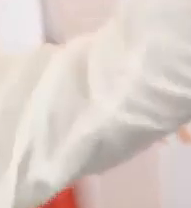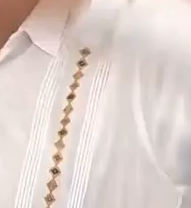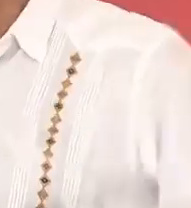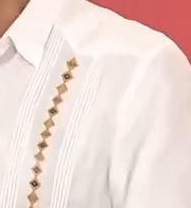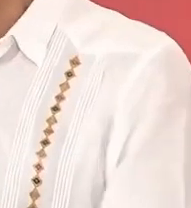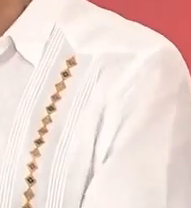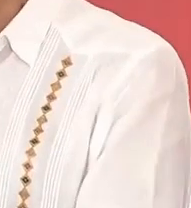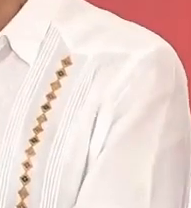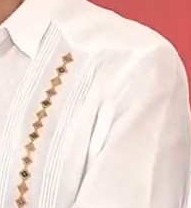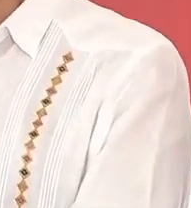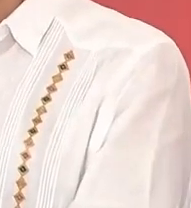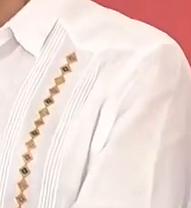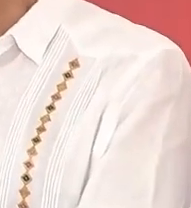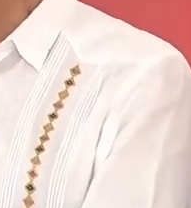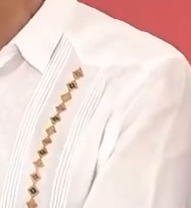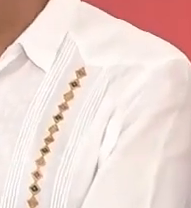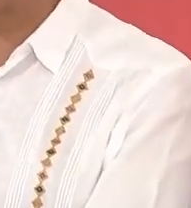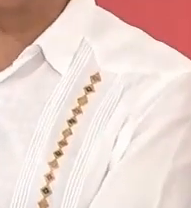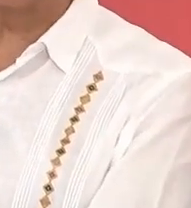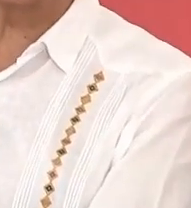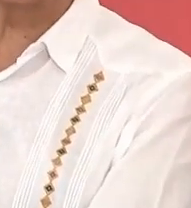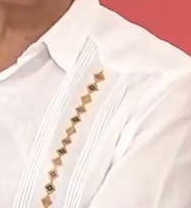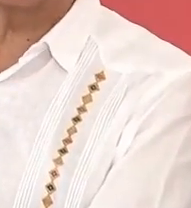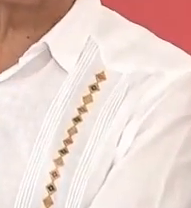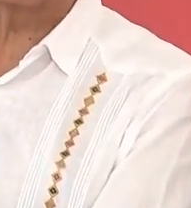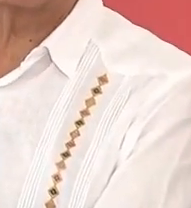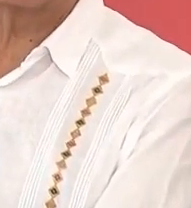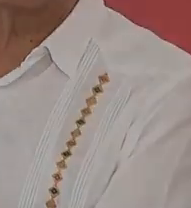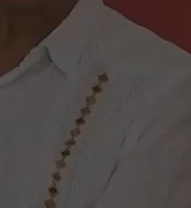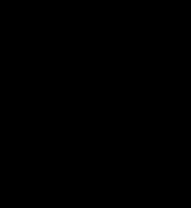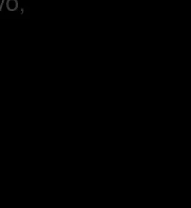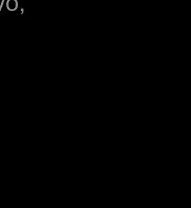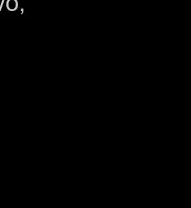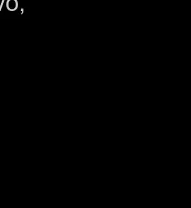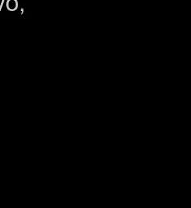sino después, ya cuando habían vencido a los conservadores,